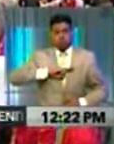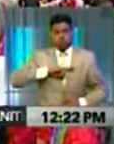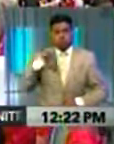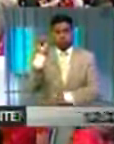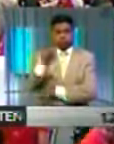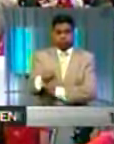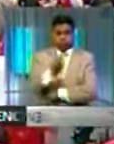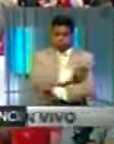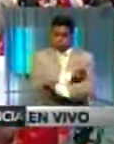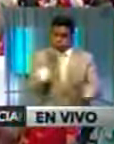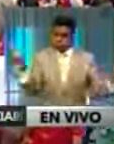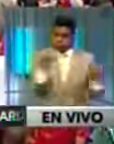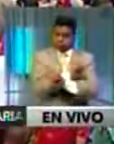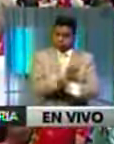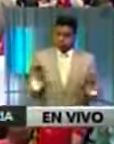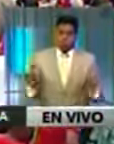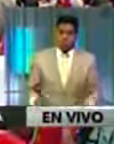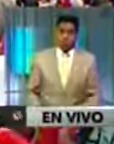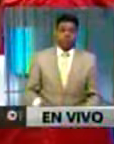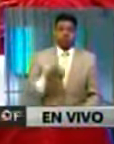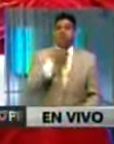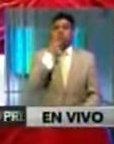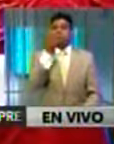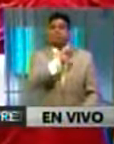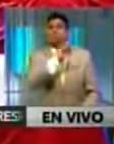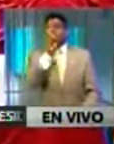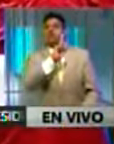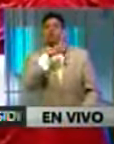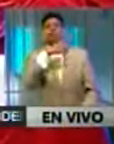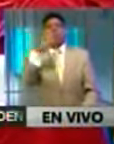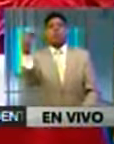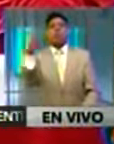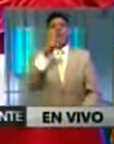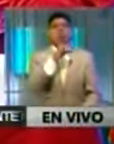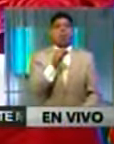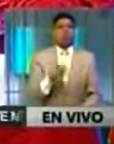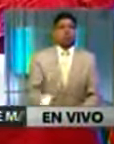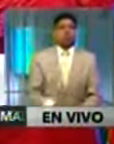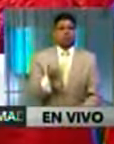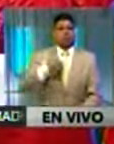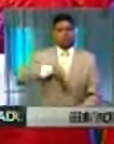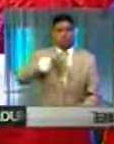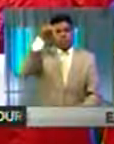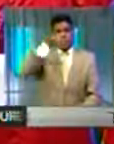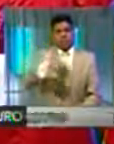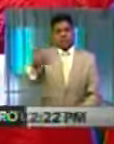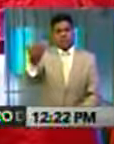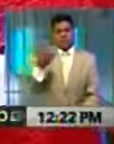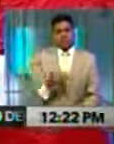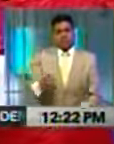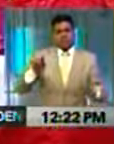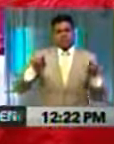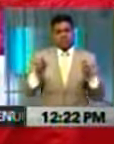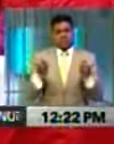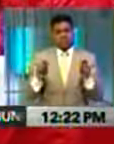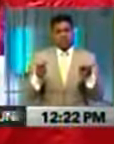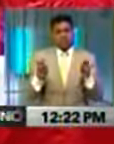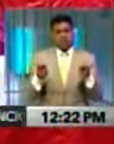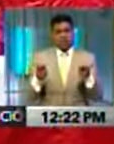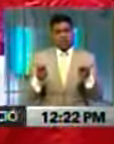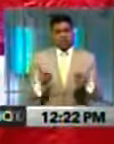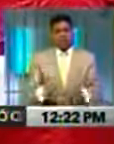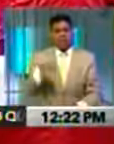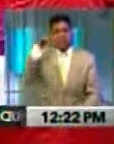Aquí nadie se rinde. Hoy venimos desde el TUI a ratificar que